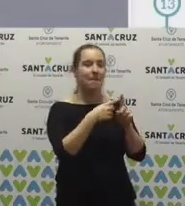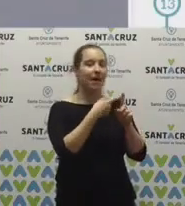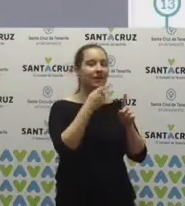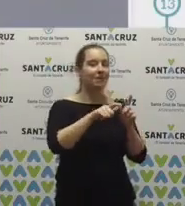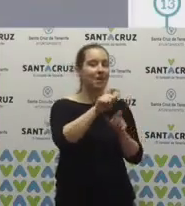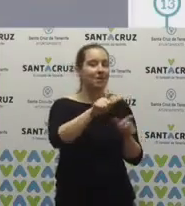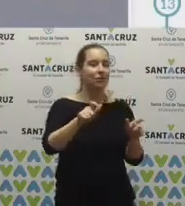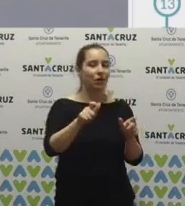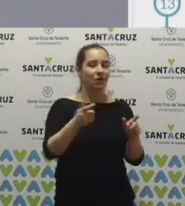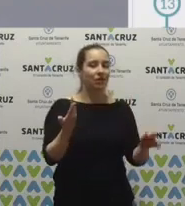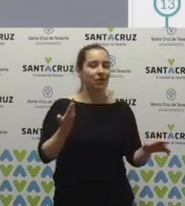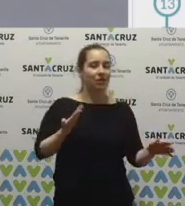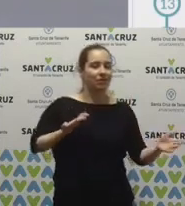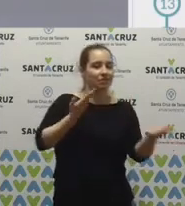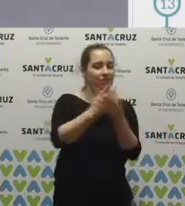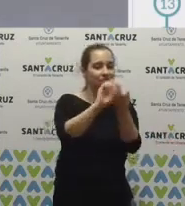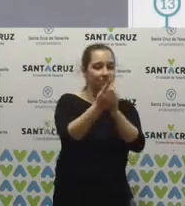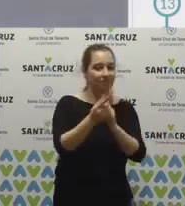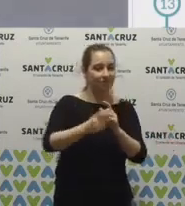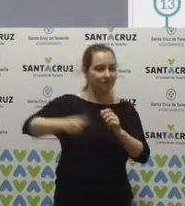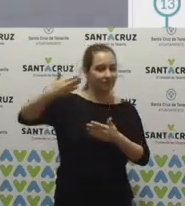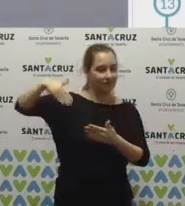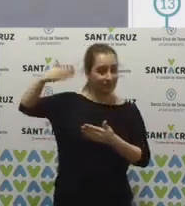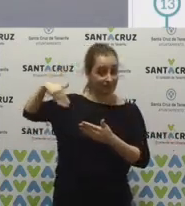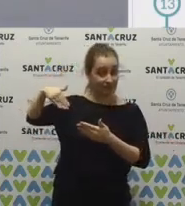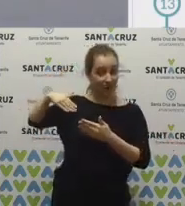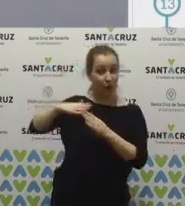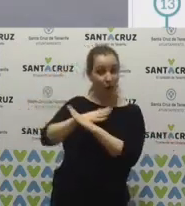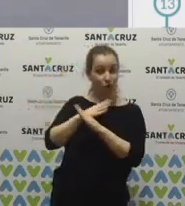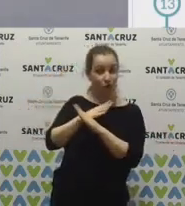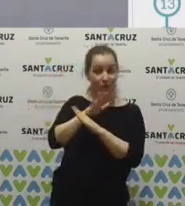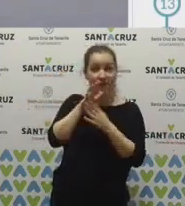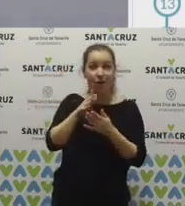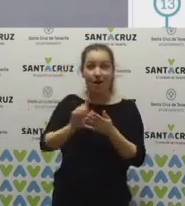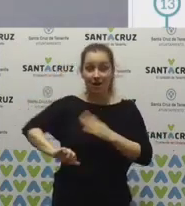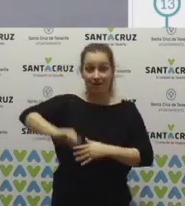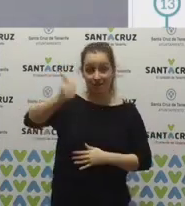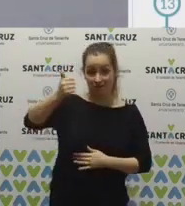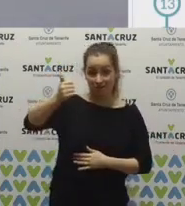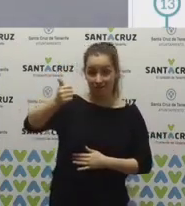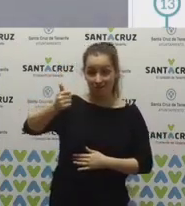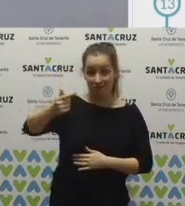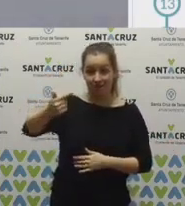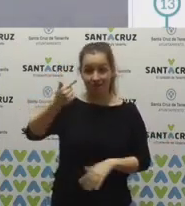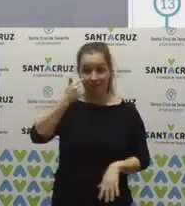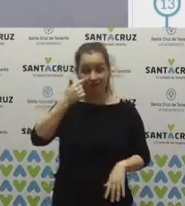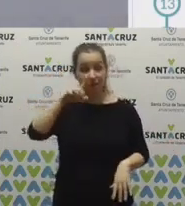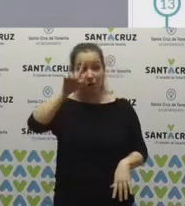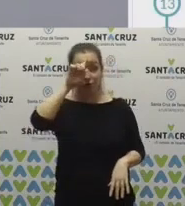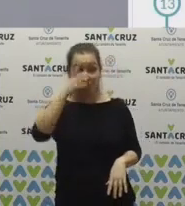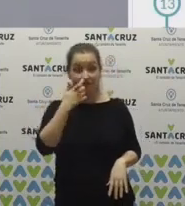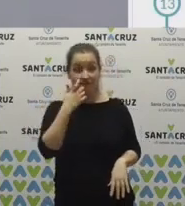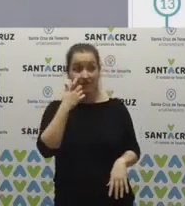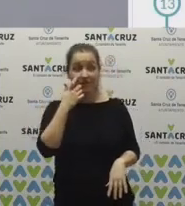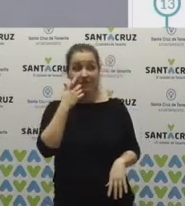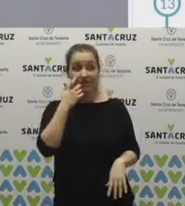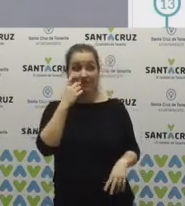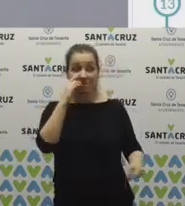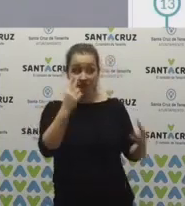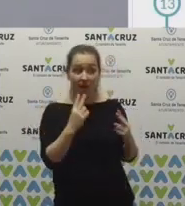y ahora hacer lo contrario señora arocha que sé que me está escuchando no sé si me estará viendo pero sé que me está